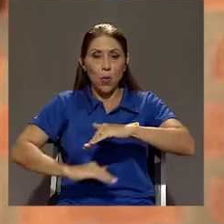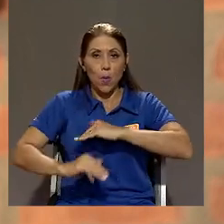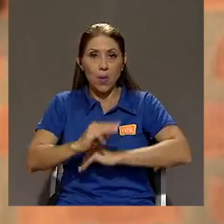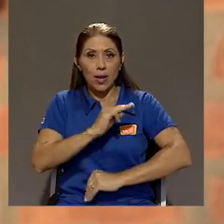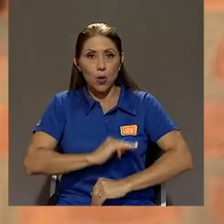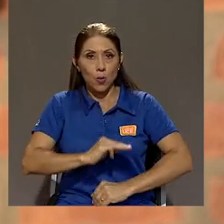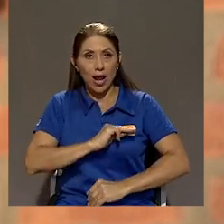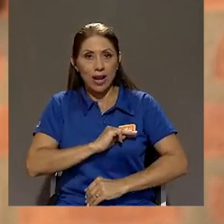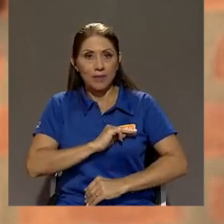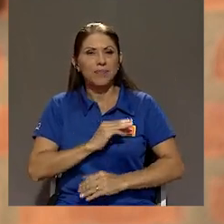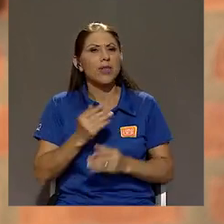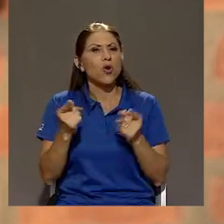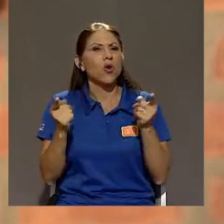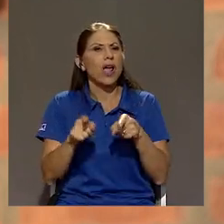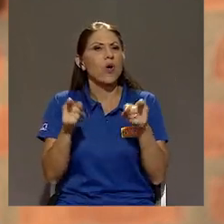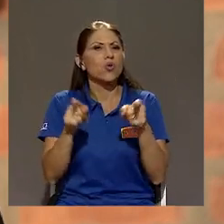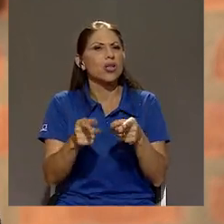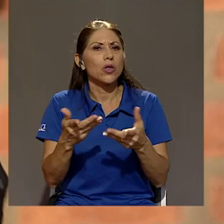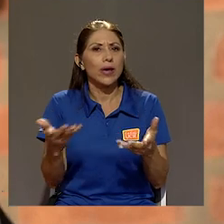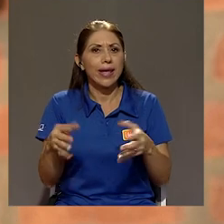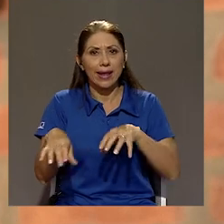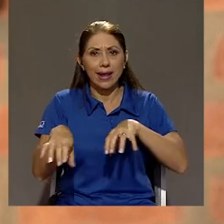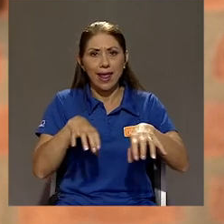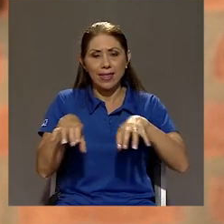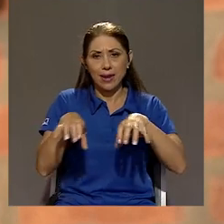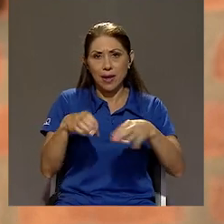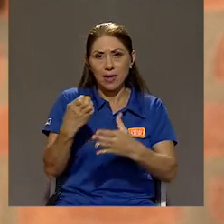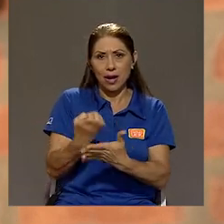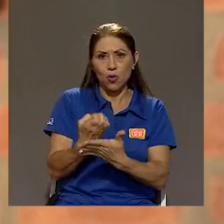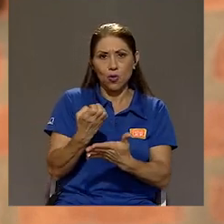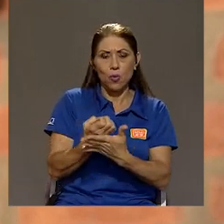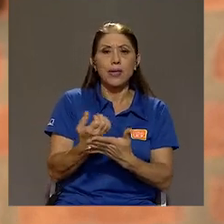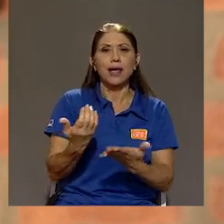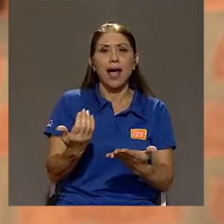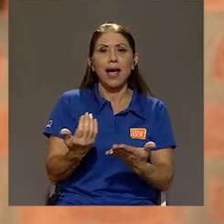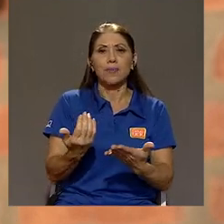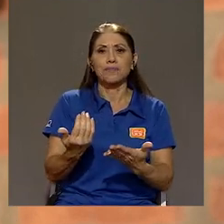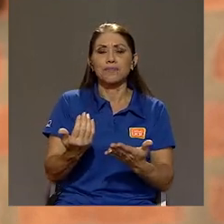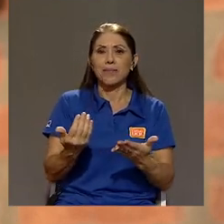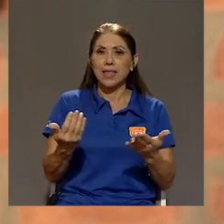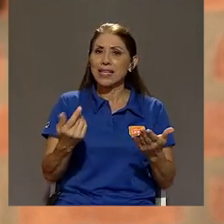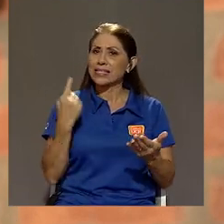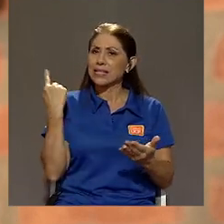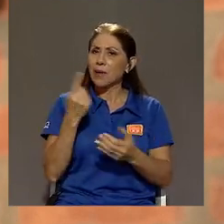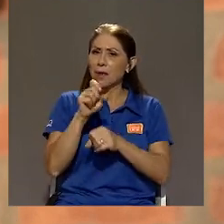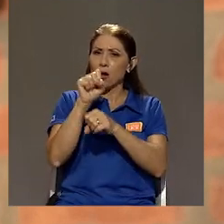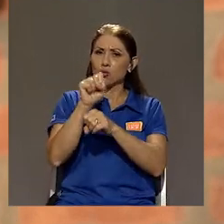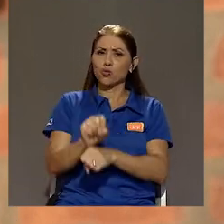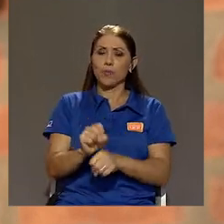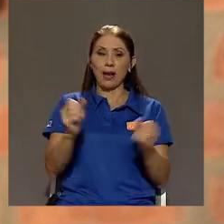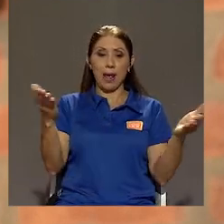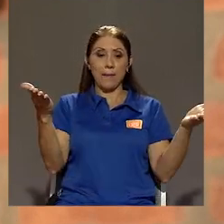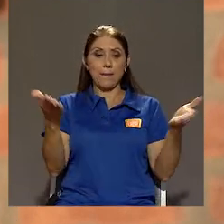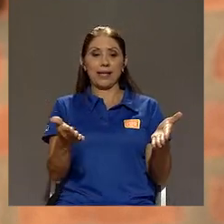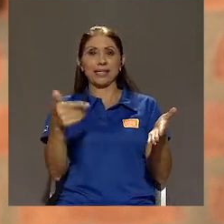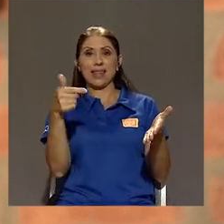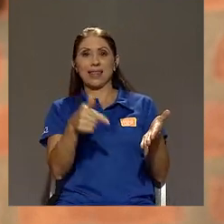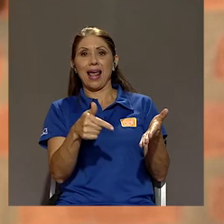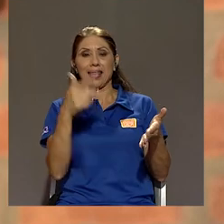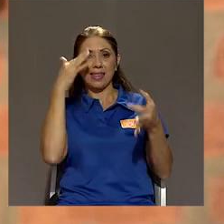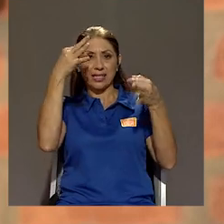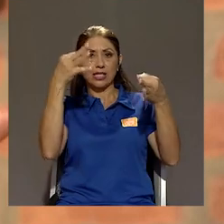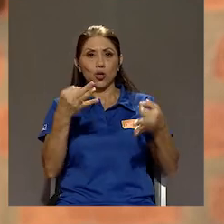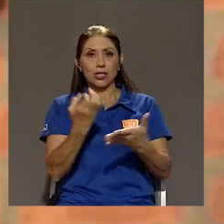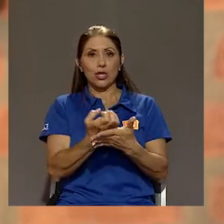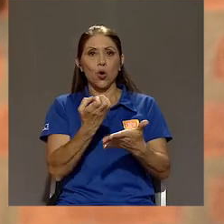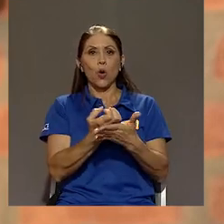moral. Y lo que ha ocurrido es que la dinámica económica, efectivamente, tiende a presentar las decisiones económicas como